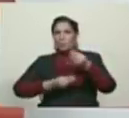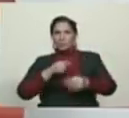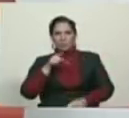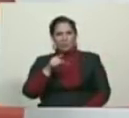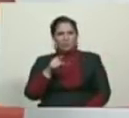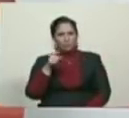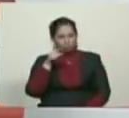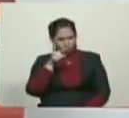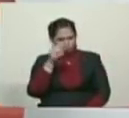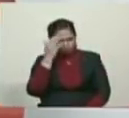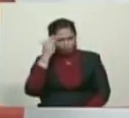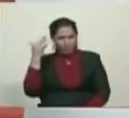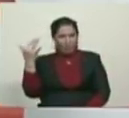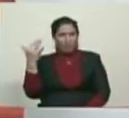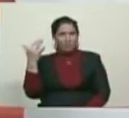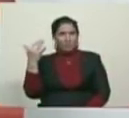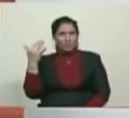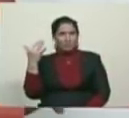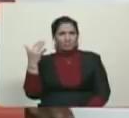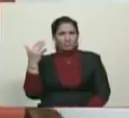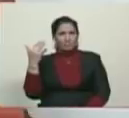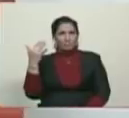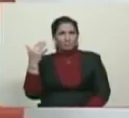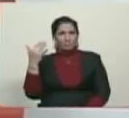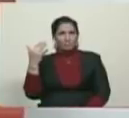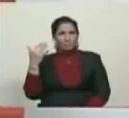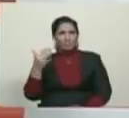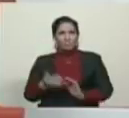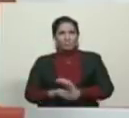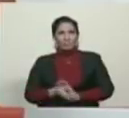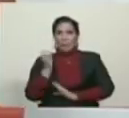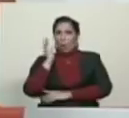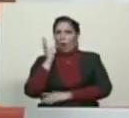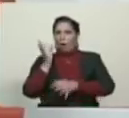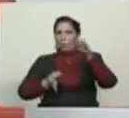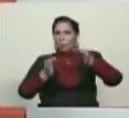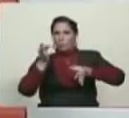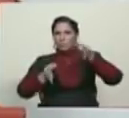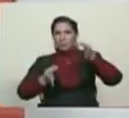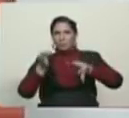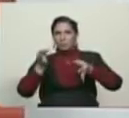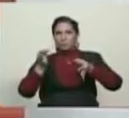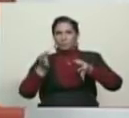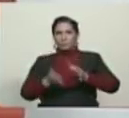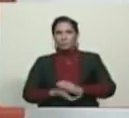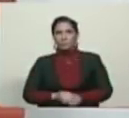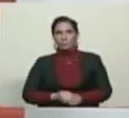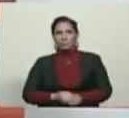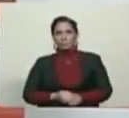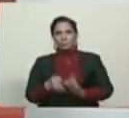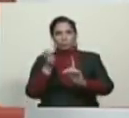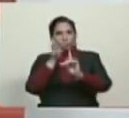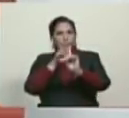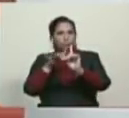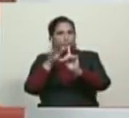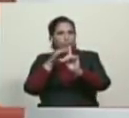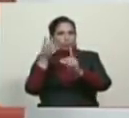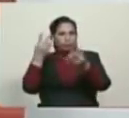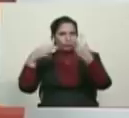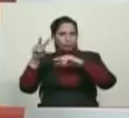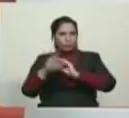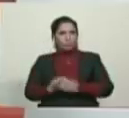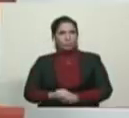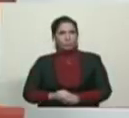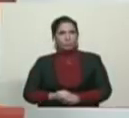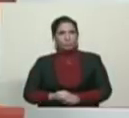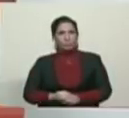imaginas? Yo quisiera ver eso, en verdad. Un acto de juramentación ficticia. ¿Ante